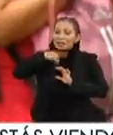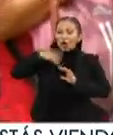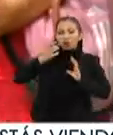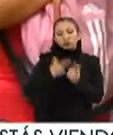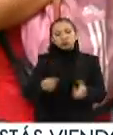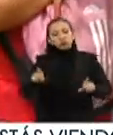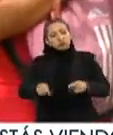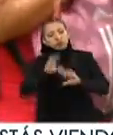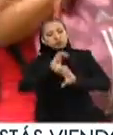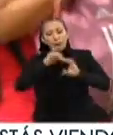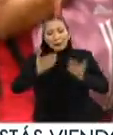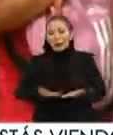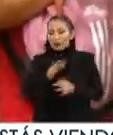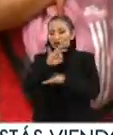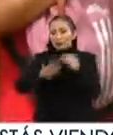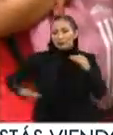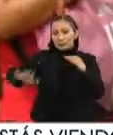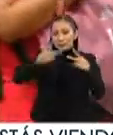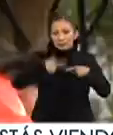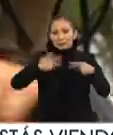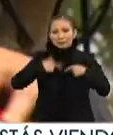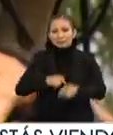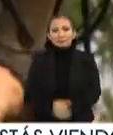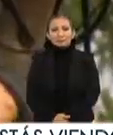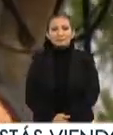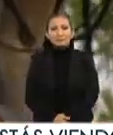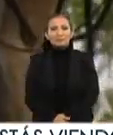un concierto que hizo bailar a todos los presentes.